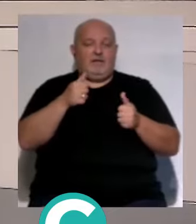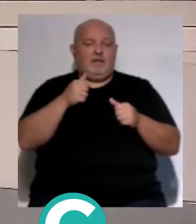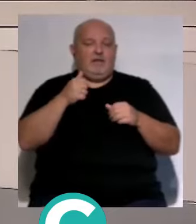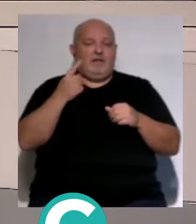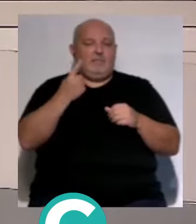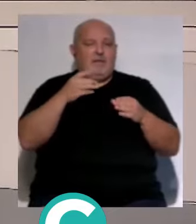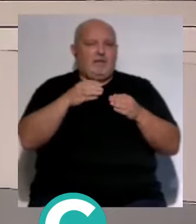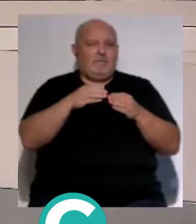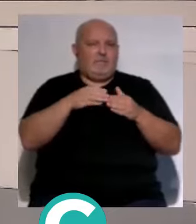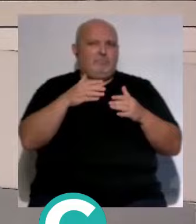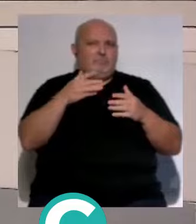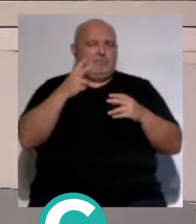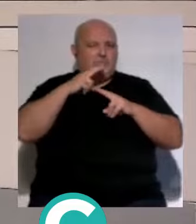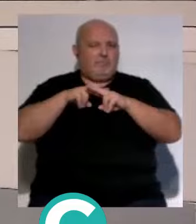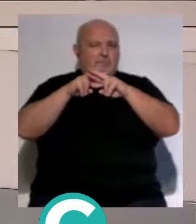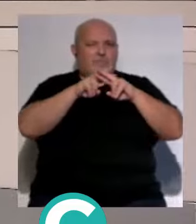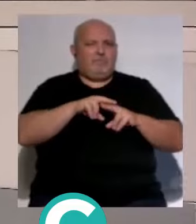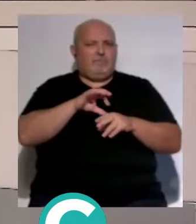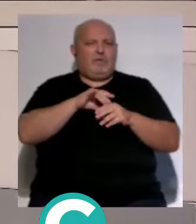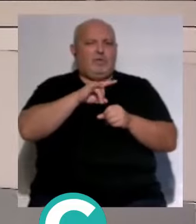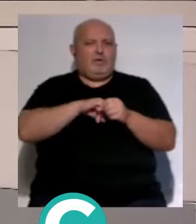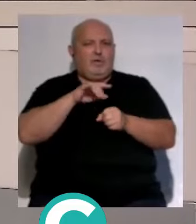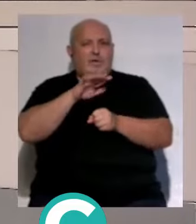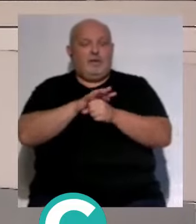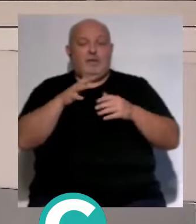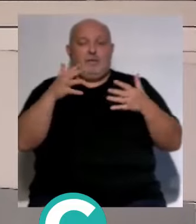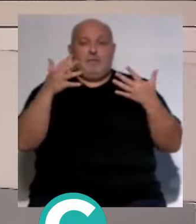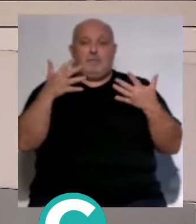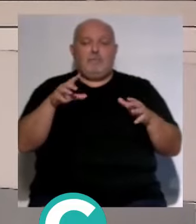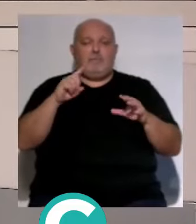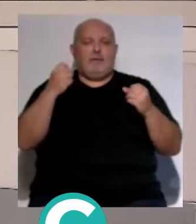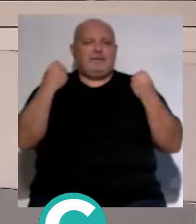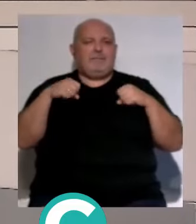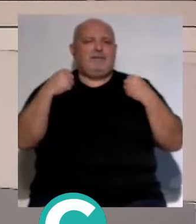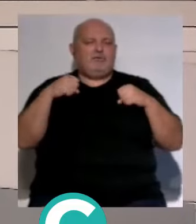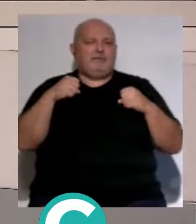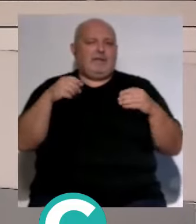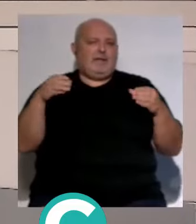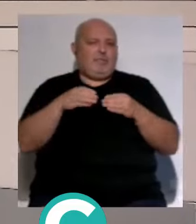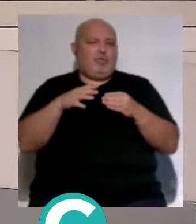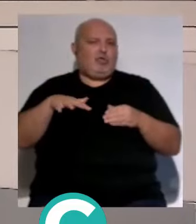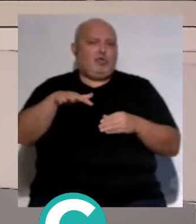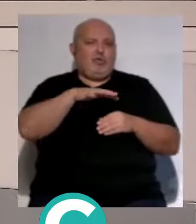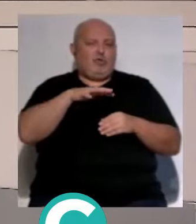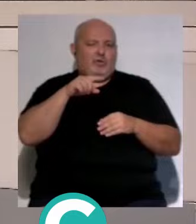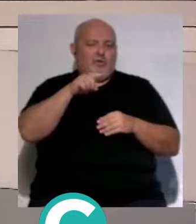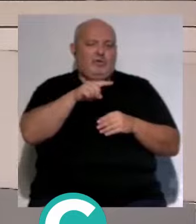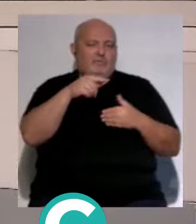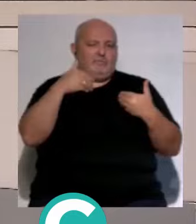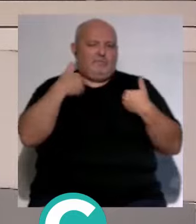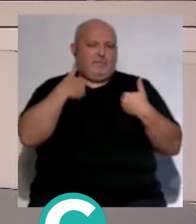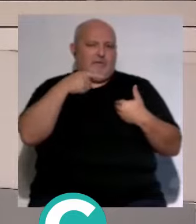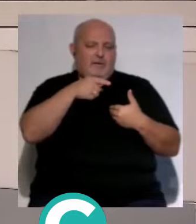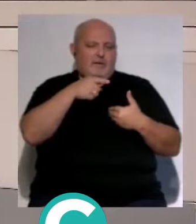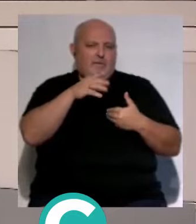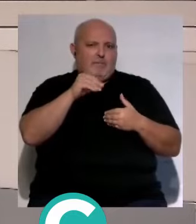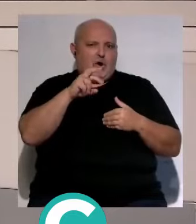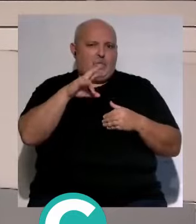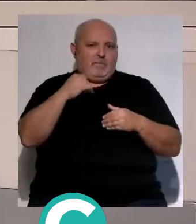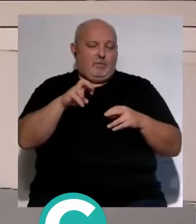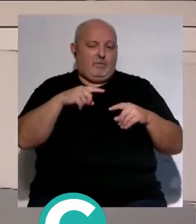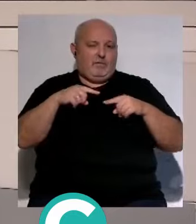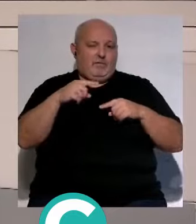del primer equipo con los reconocimientos médicos lunes y martes, y el miércoles primer entrenamiento de la primera plantilla a las órdenes de Paco López de la